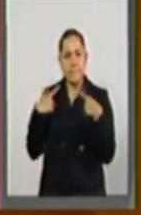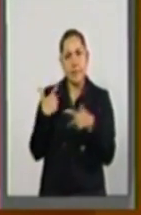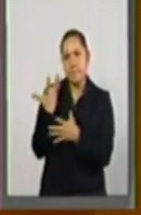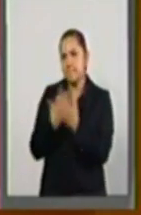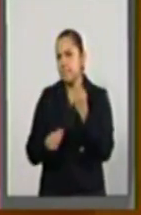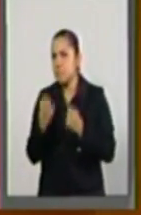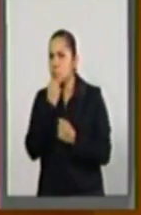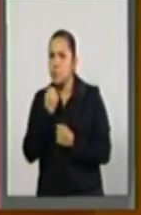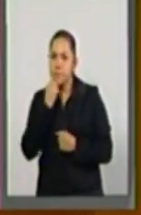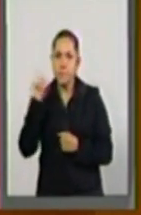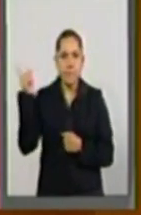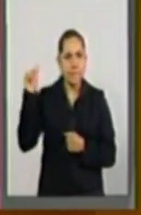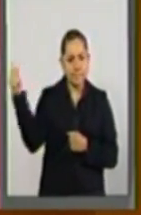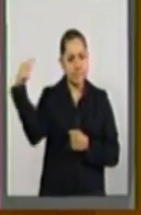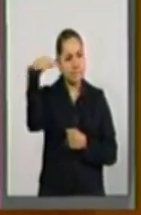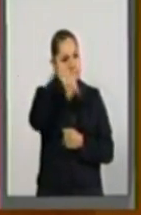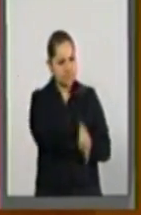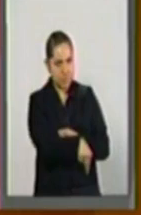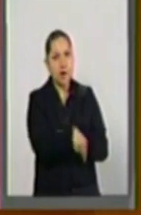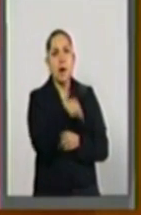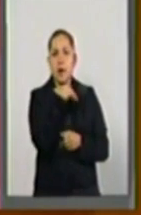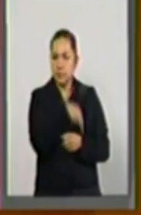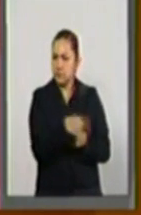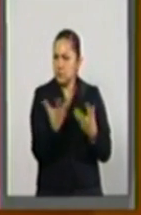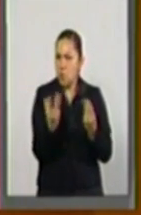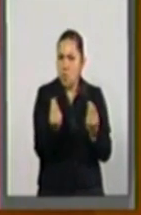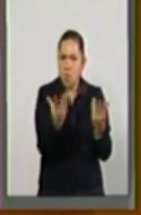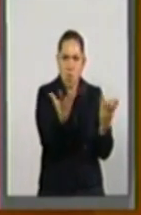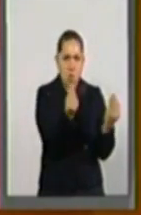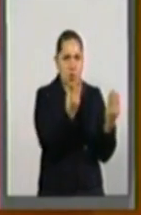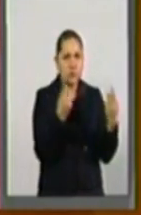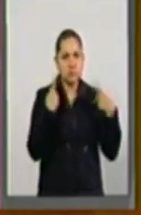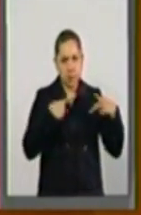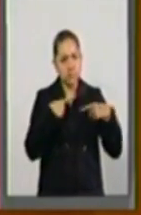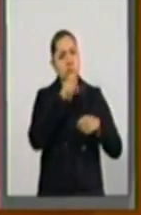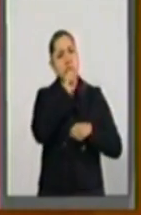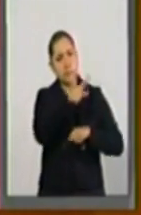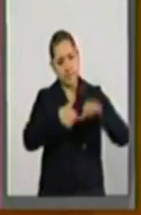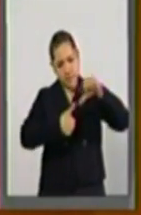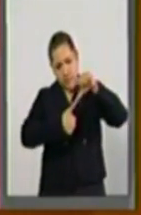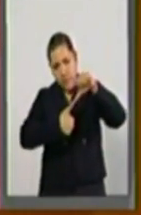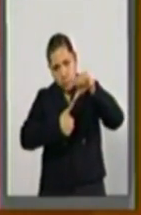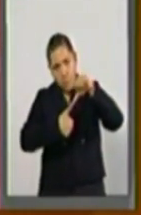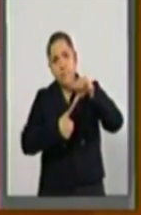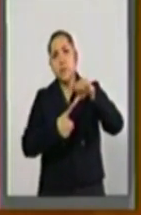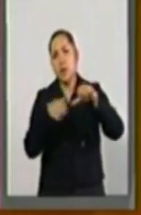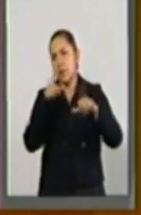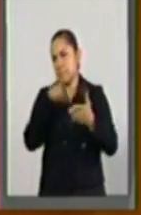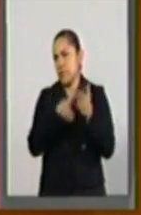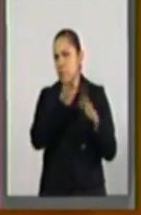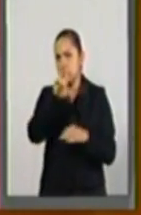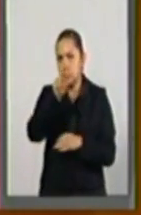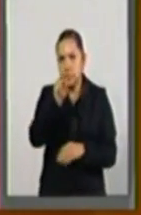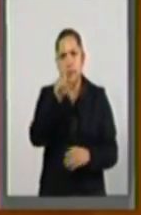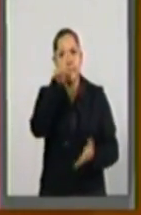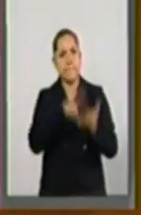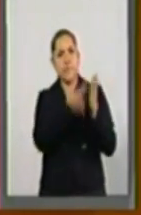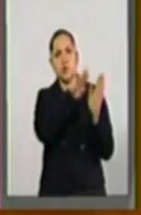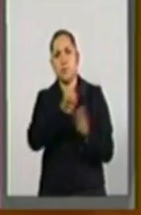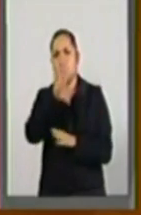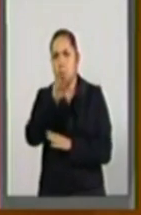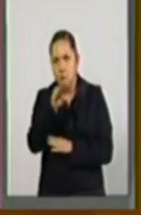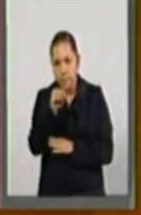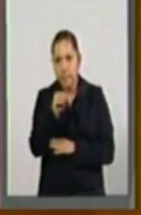de refugiados a decenas de miles de hermanos centroamericanos de los 80 y 90 ante situaciones